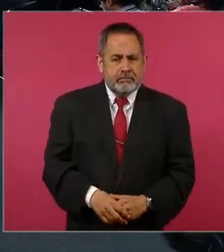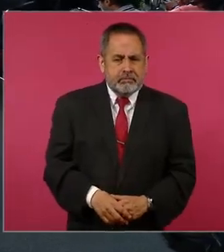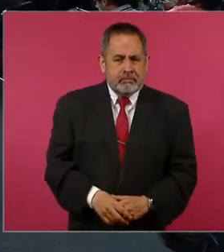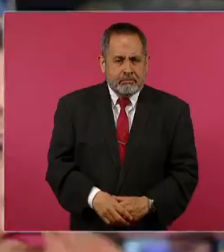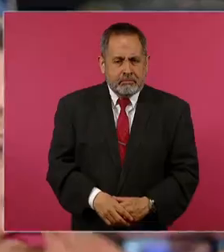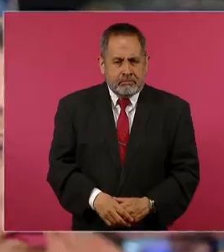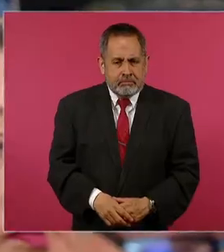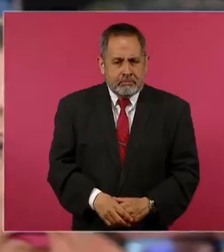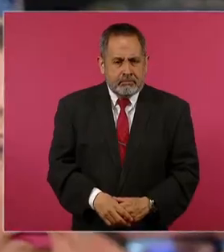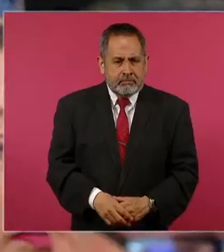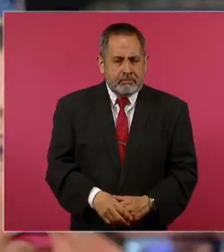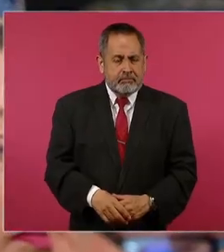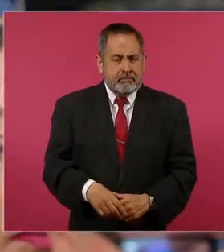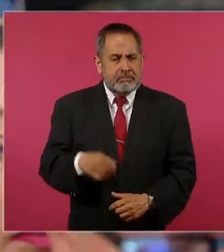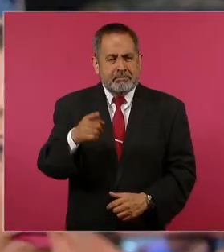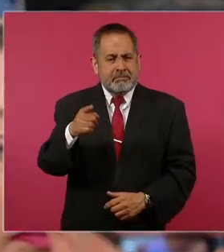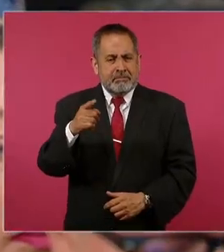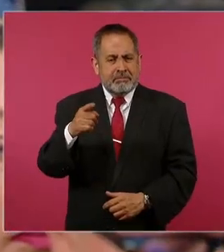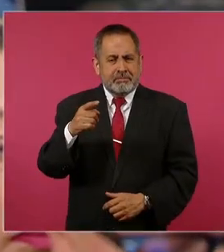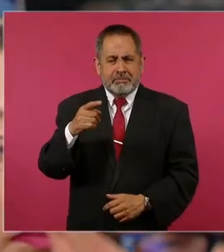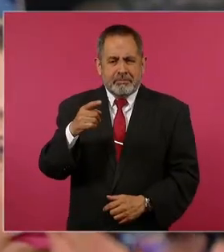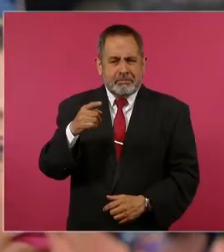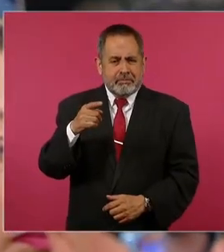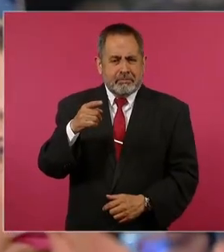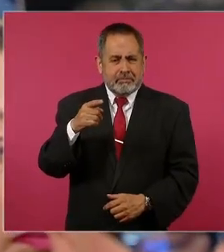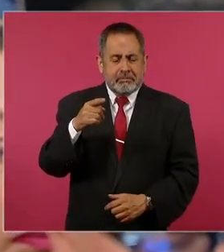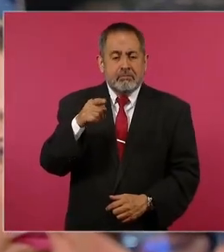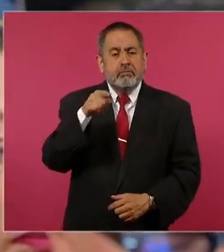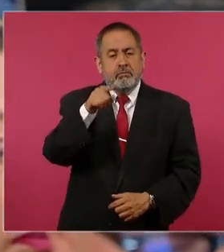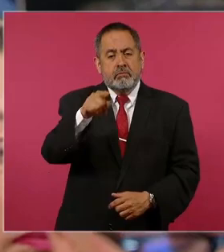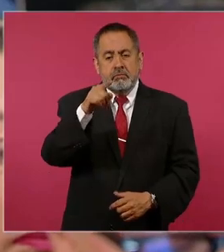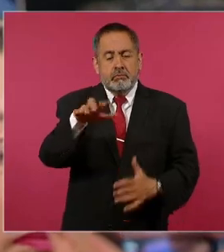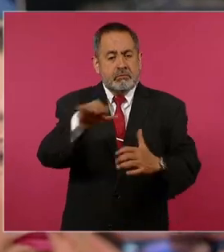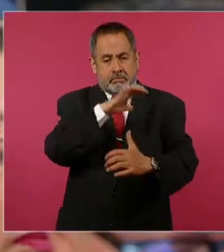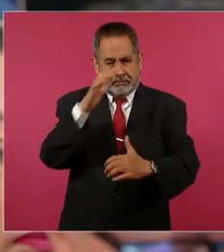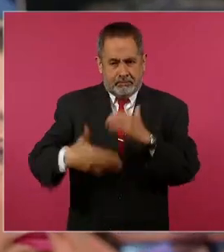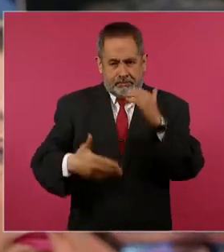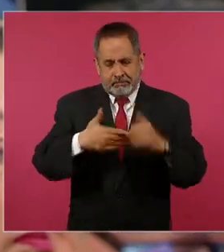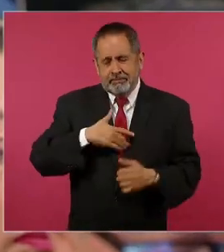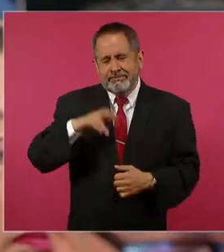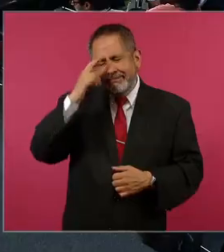sé, las mañaneras quizás, qué va a ser lo que más va a echar de menos del poder.